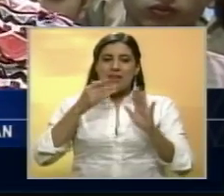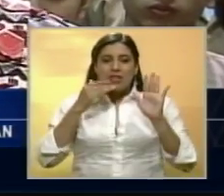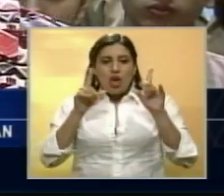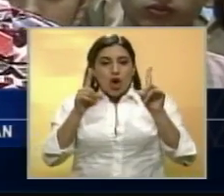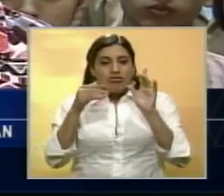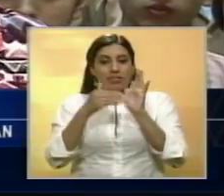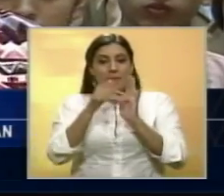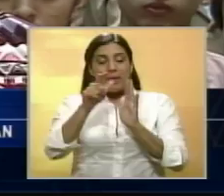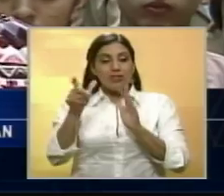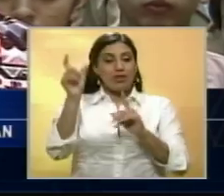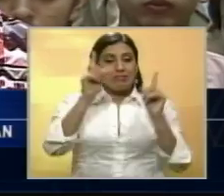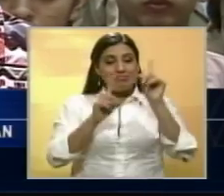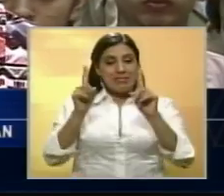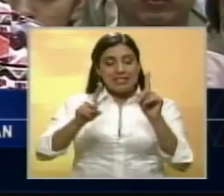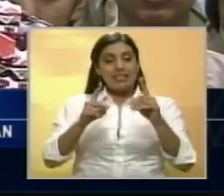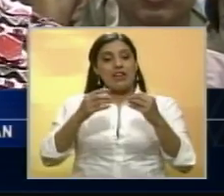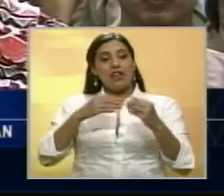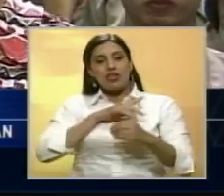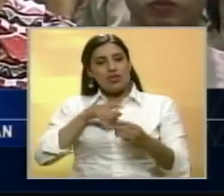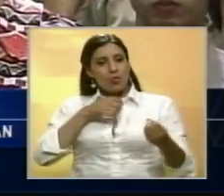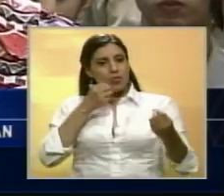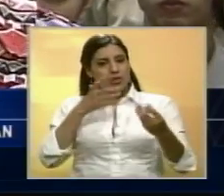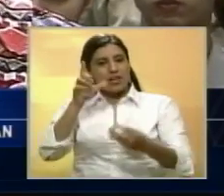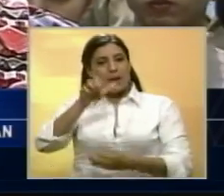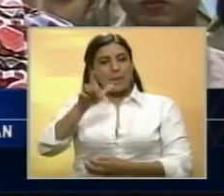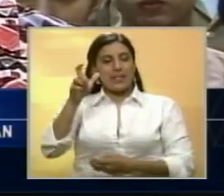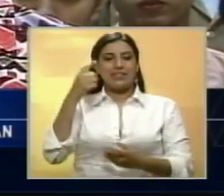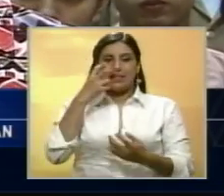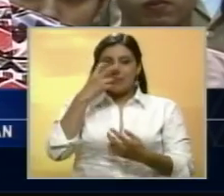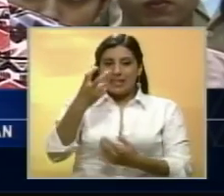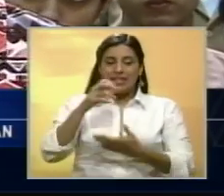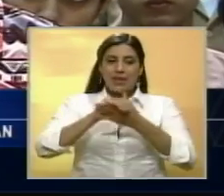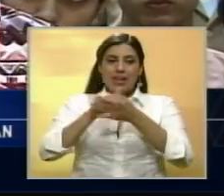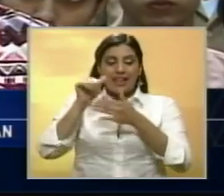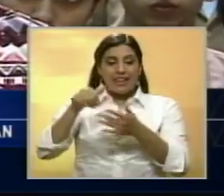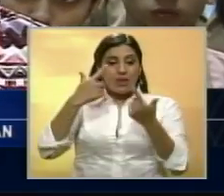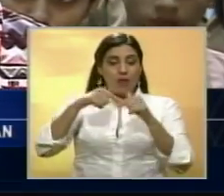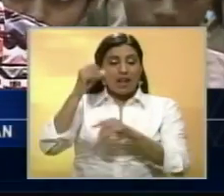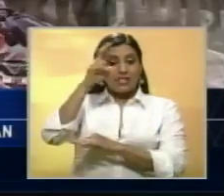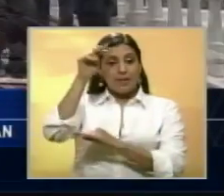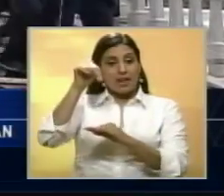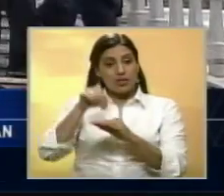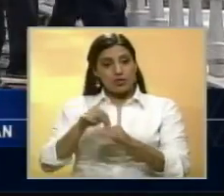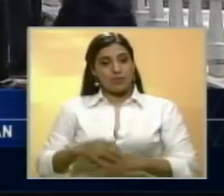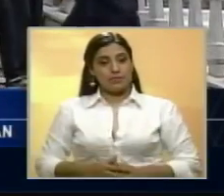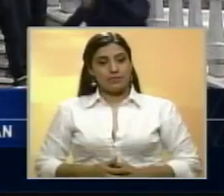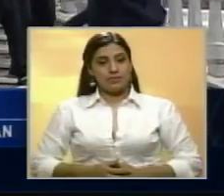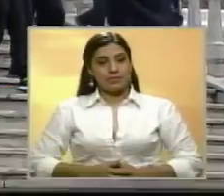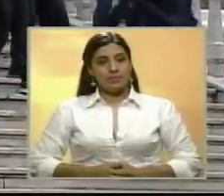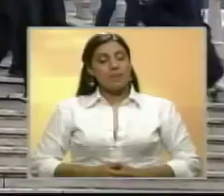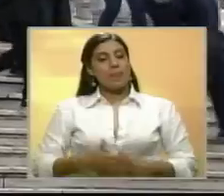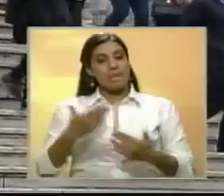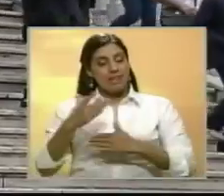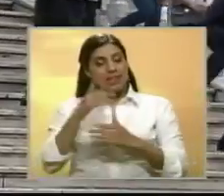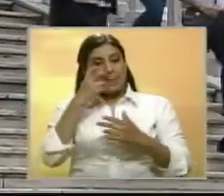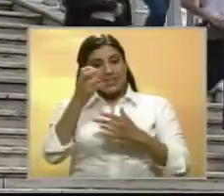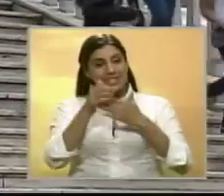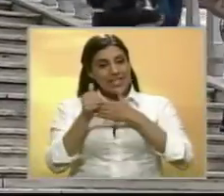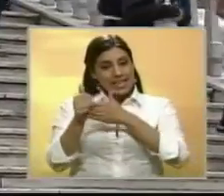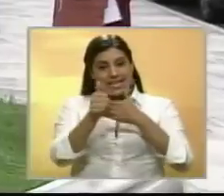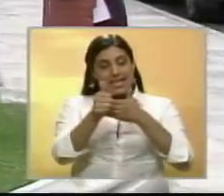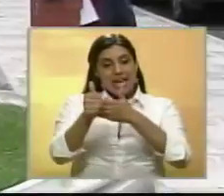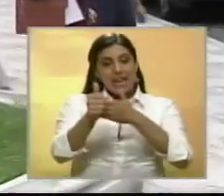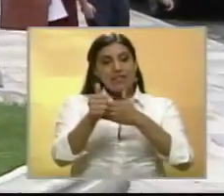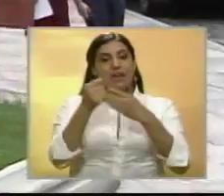11.000 visitas y, como le digo yo a todas las personas que vienen a conocer el Palacio Federal Legislativo. El programa de visitas guiadas de la